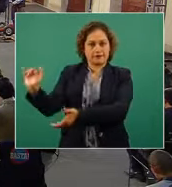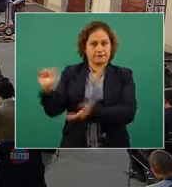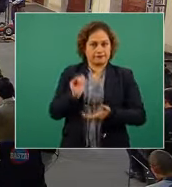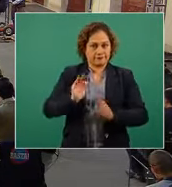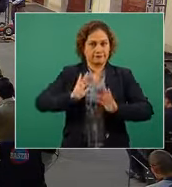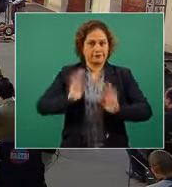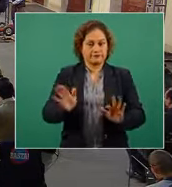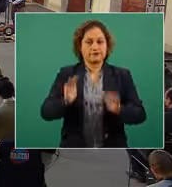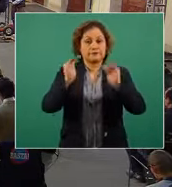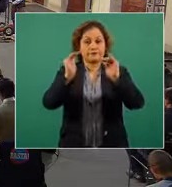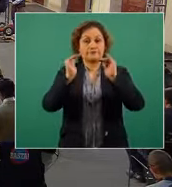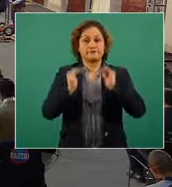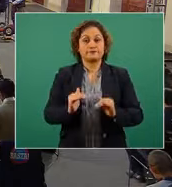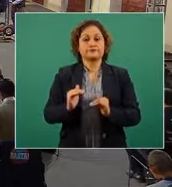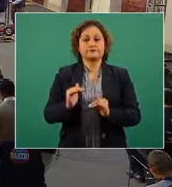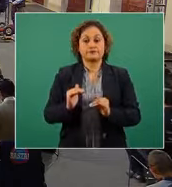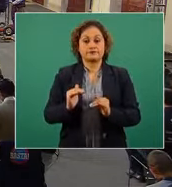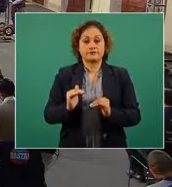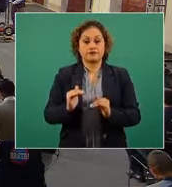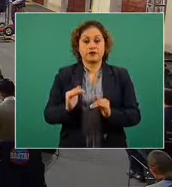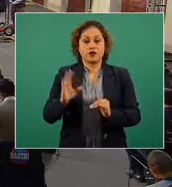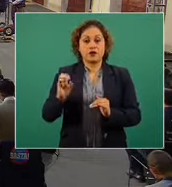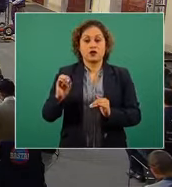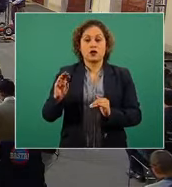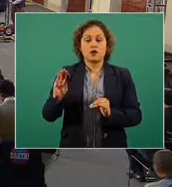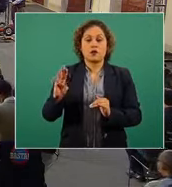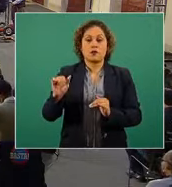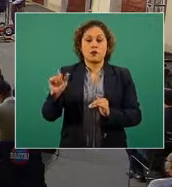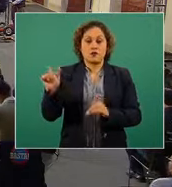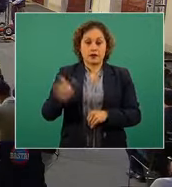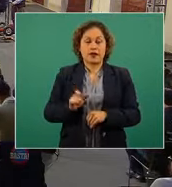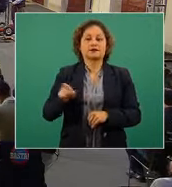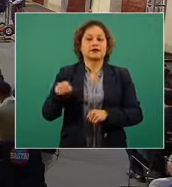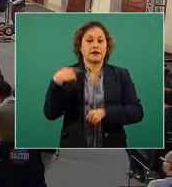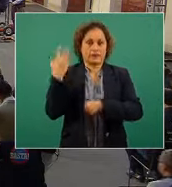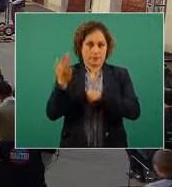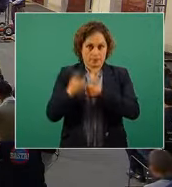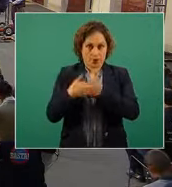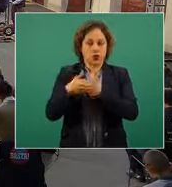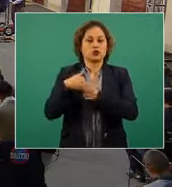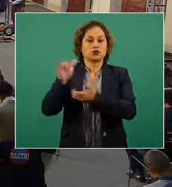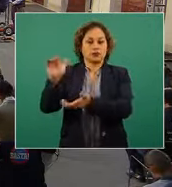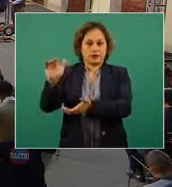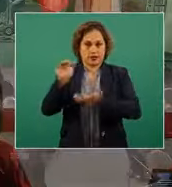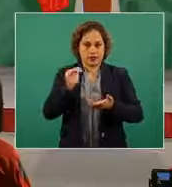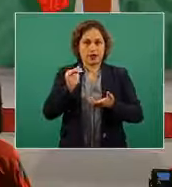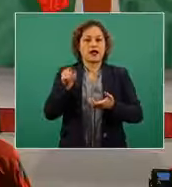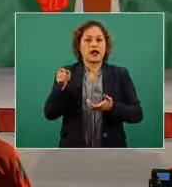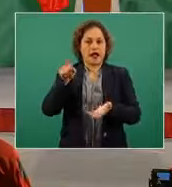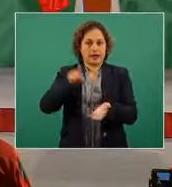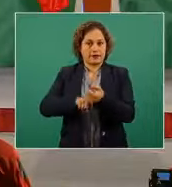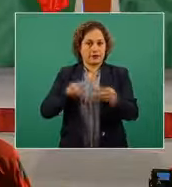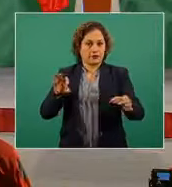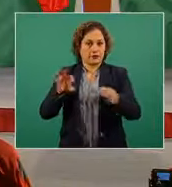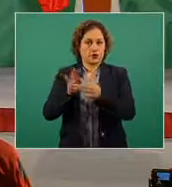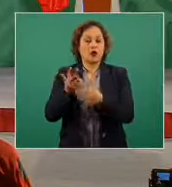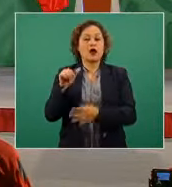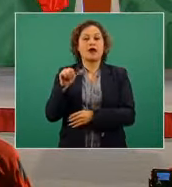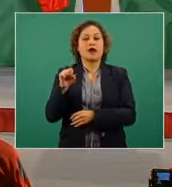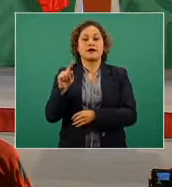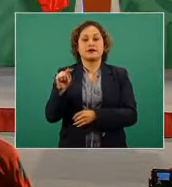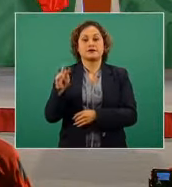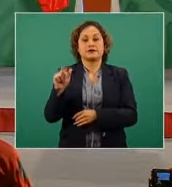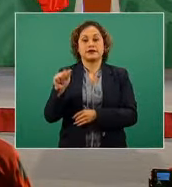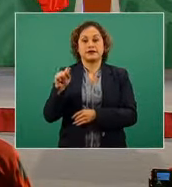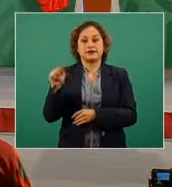COVAX, también lo pongo como próxima recepción. Esto se trata también de AstraZeneca, porque México,